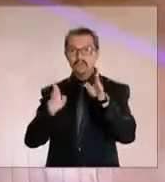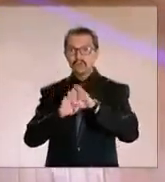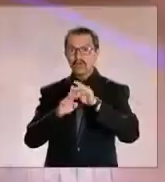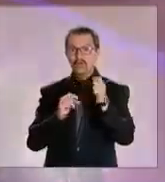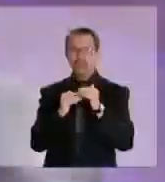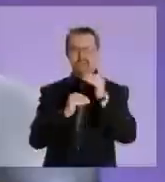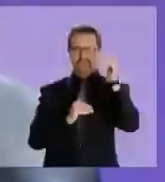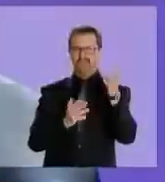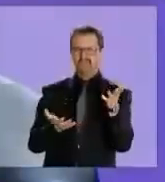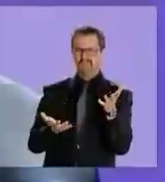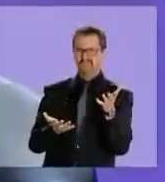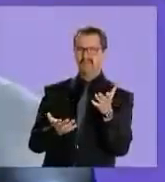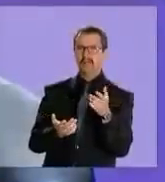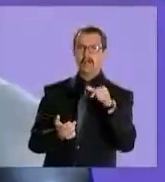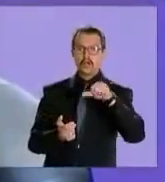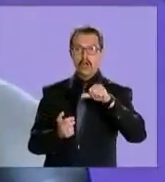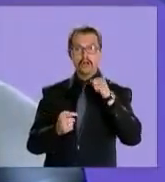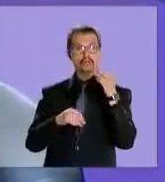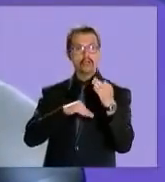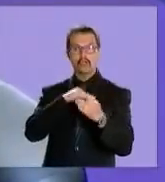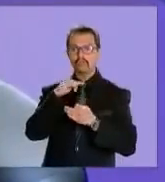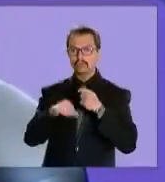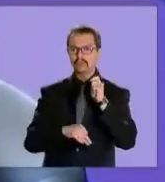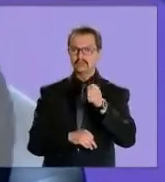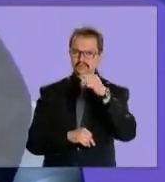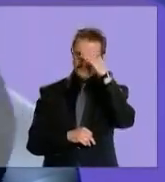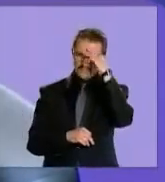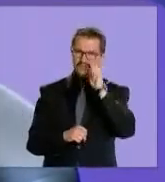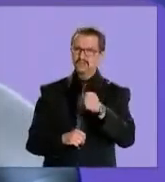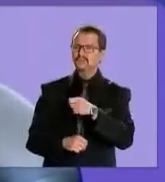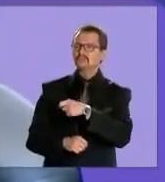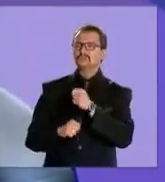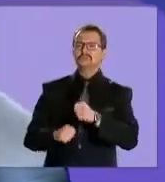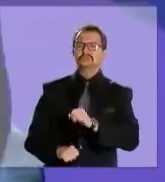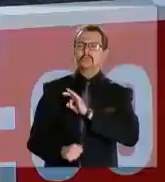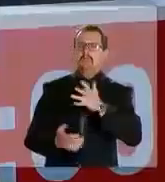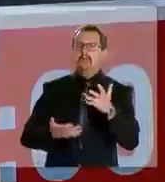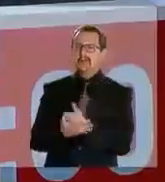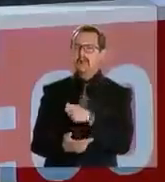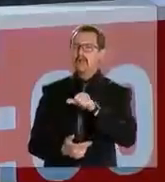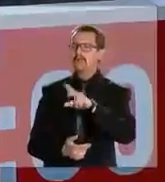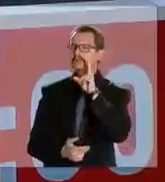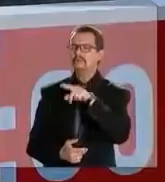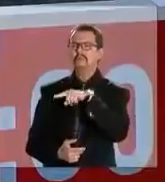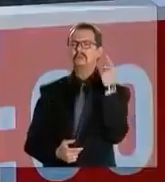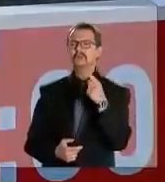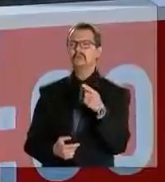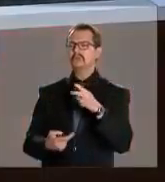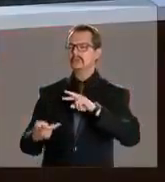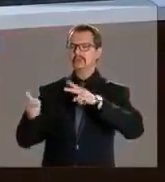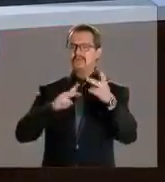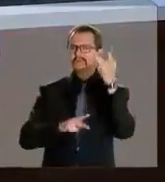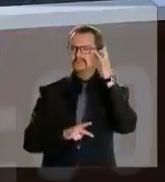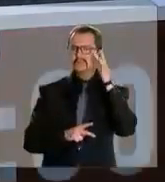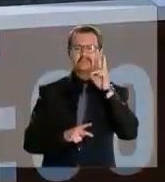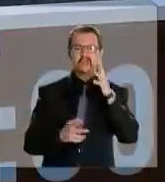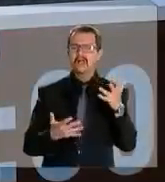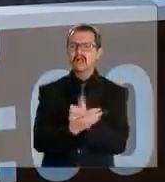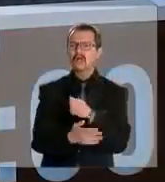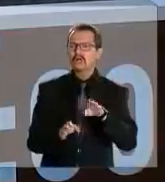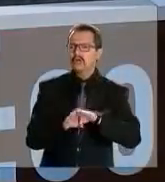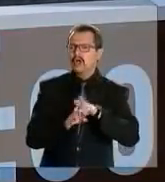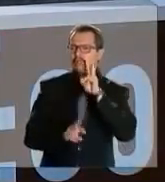es muy sencillo compremos en otra parte gracias candidato yuri adelante candidato rodríguez